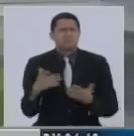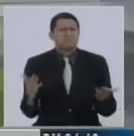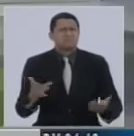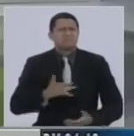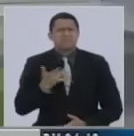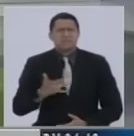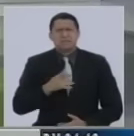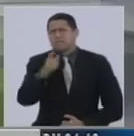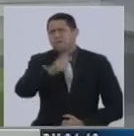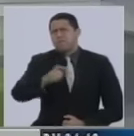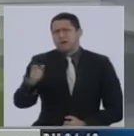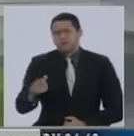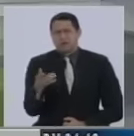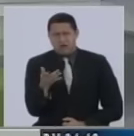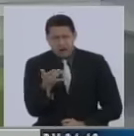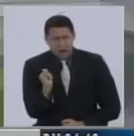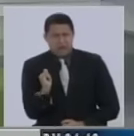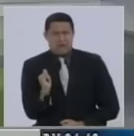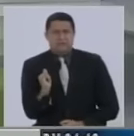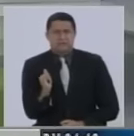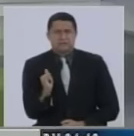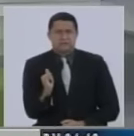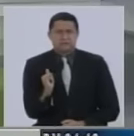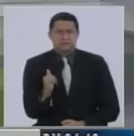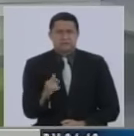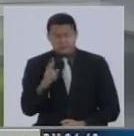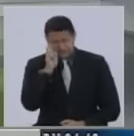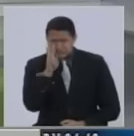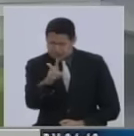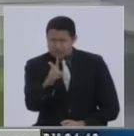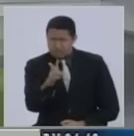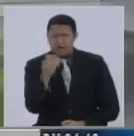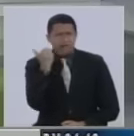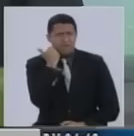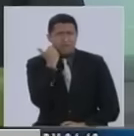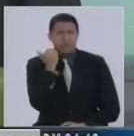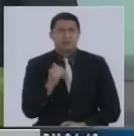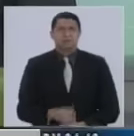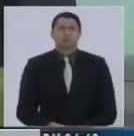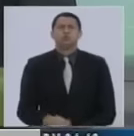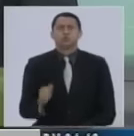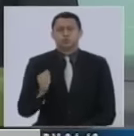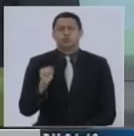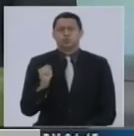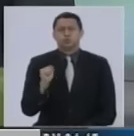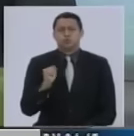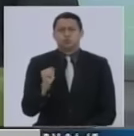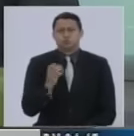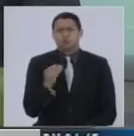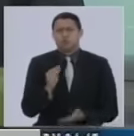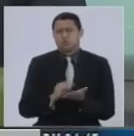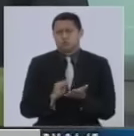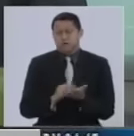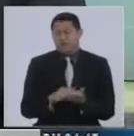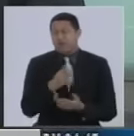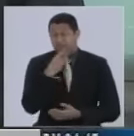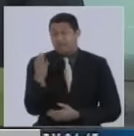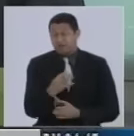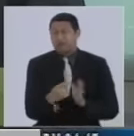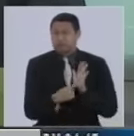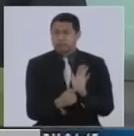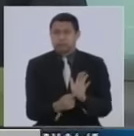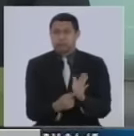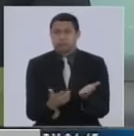esos síntomas que se presentan suele ser notable la enfermedad sí muchas veces mu evidente